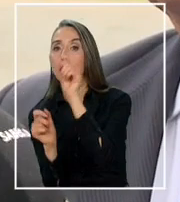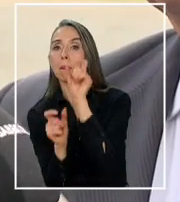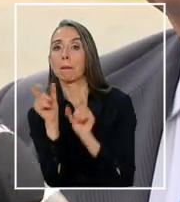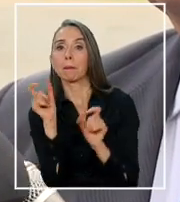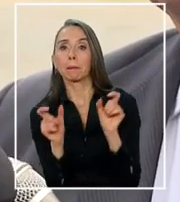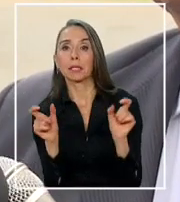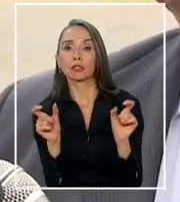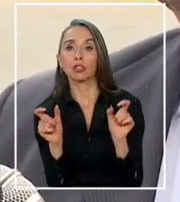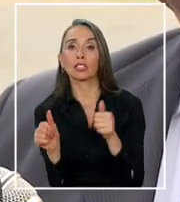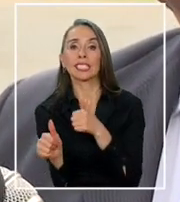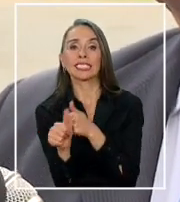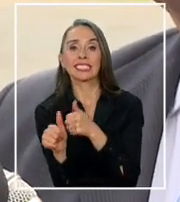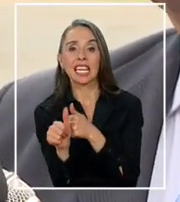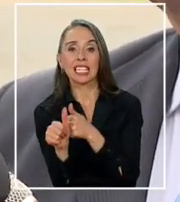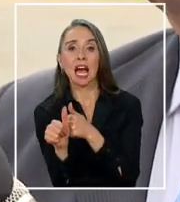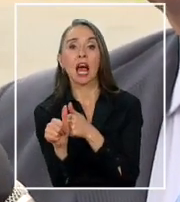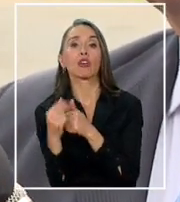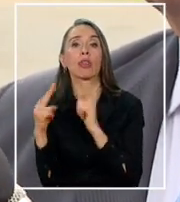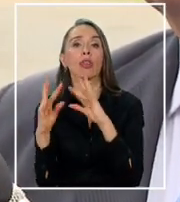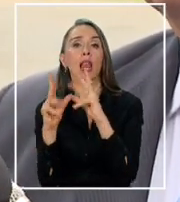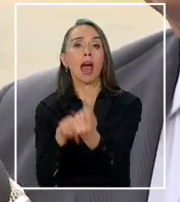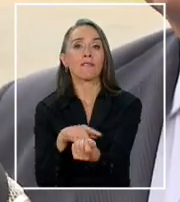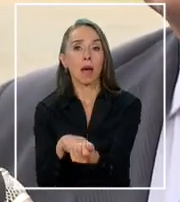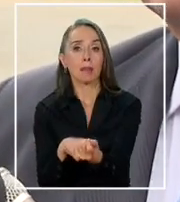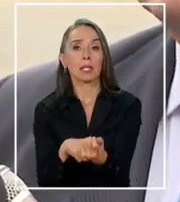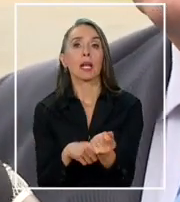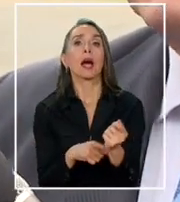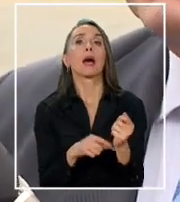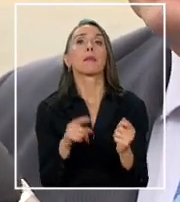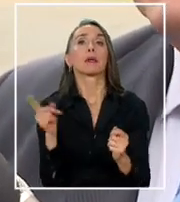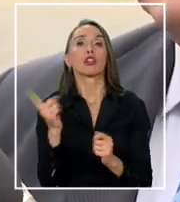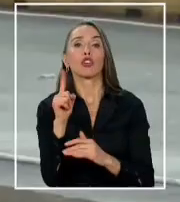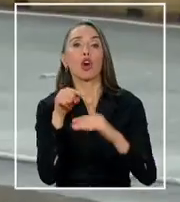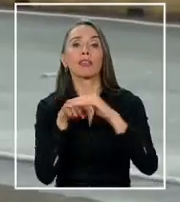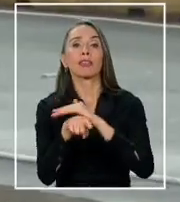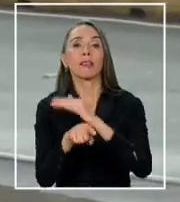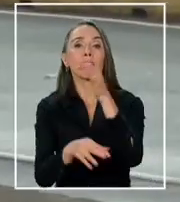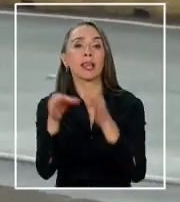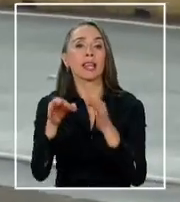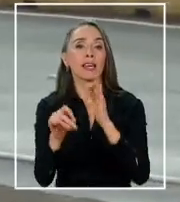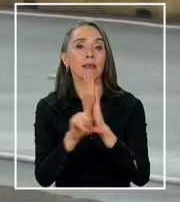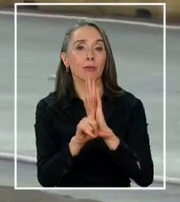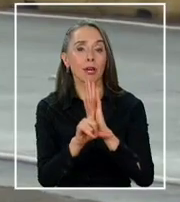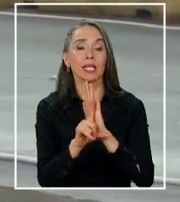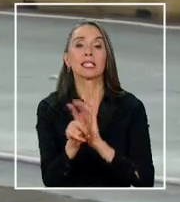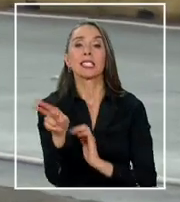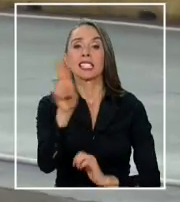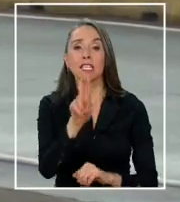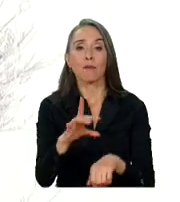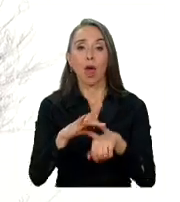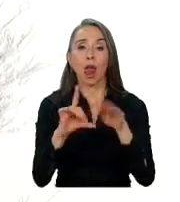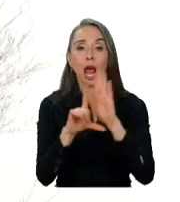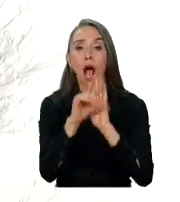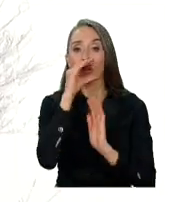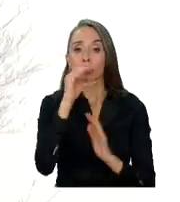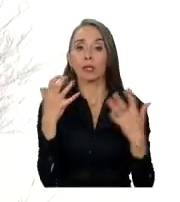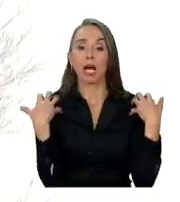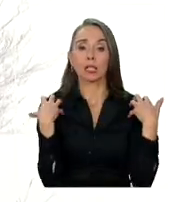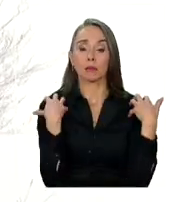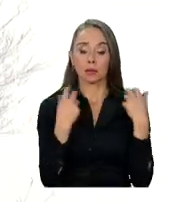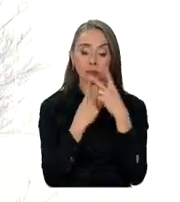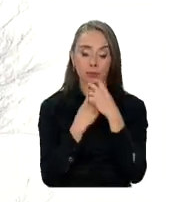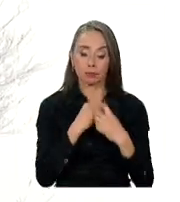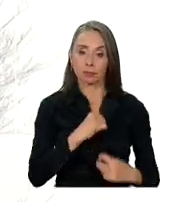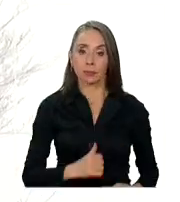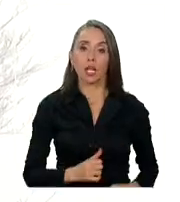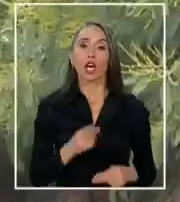ser cercanos o allegados a la familia, pero que legalmente no sean intervinientes. El Servicio Médico Legal de Concepción está a cargo de establecer la